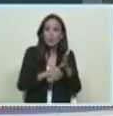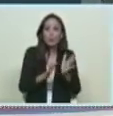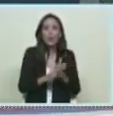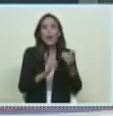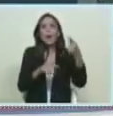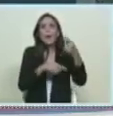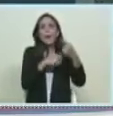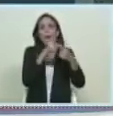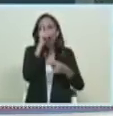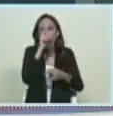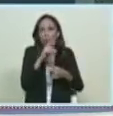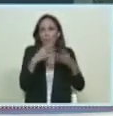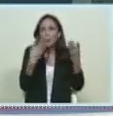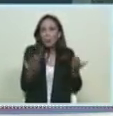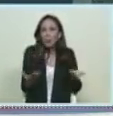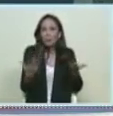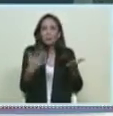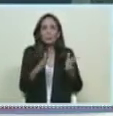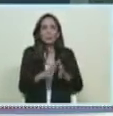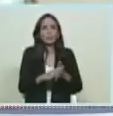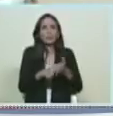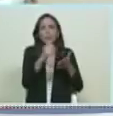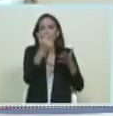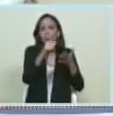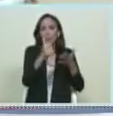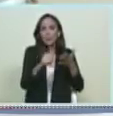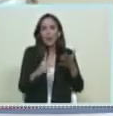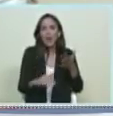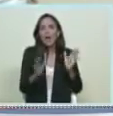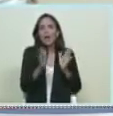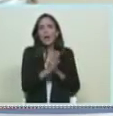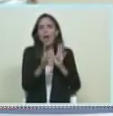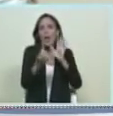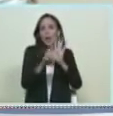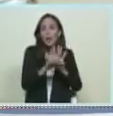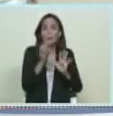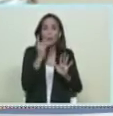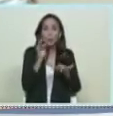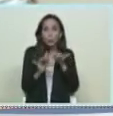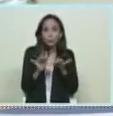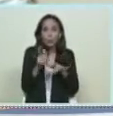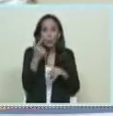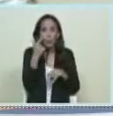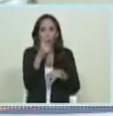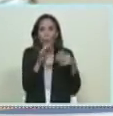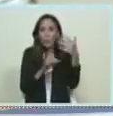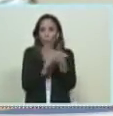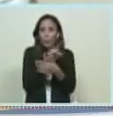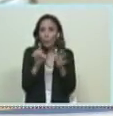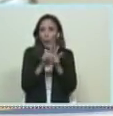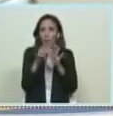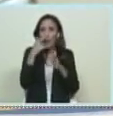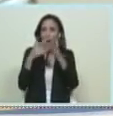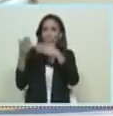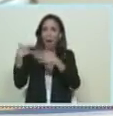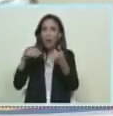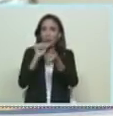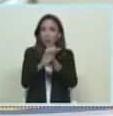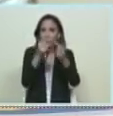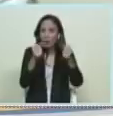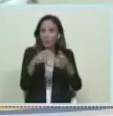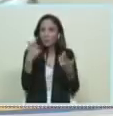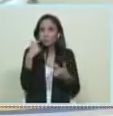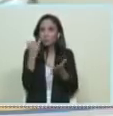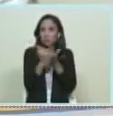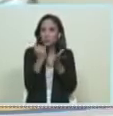la identidad del ciudadano, después si no tiene ningún conflicto con la ley, de serlo pues habilitamos los mecanismos pertinentes